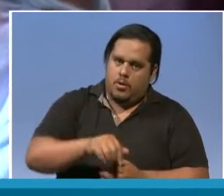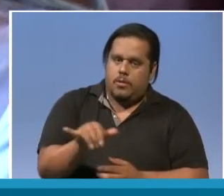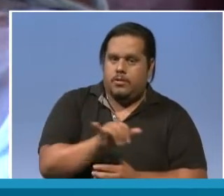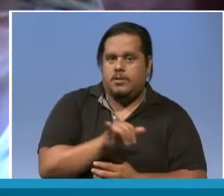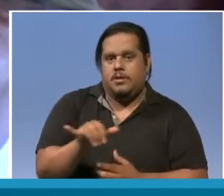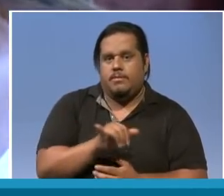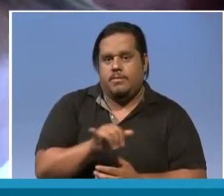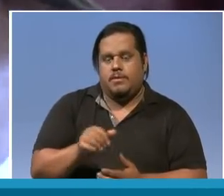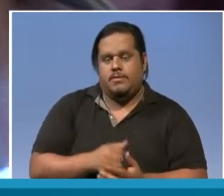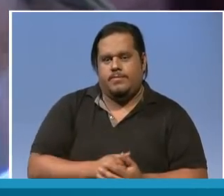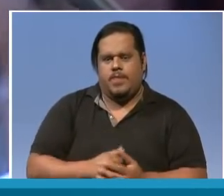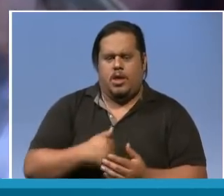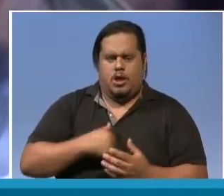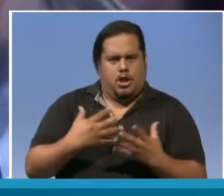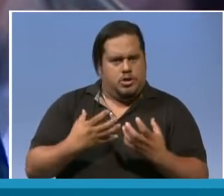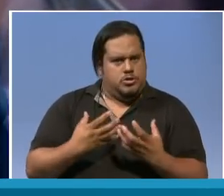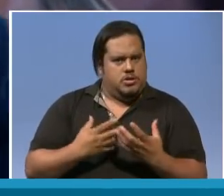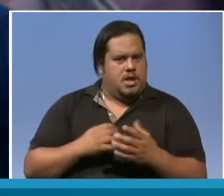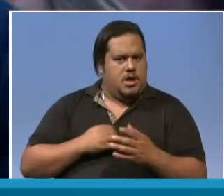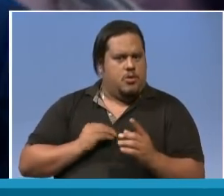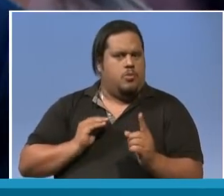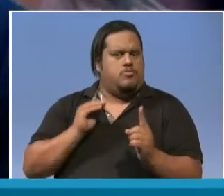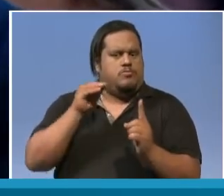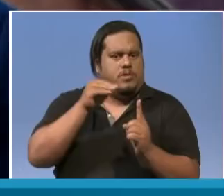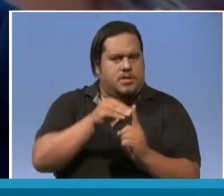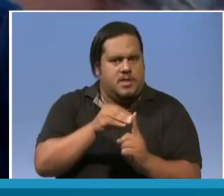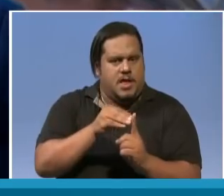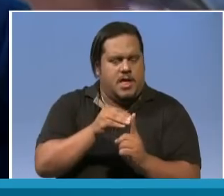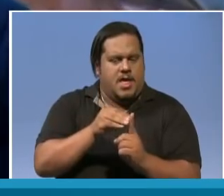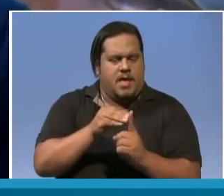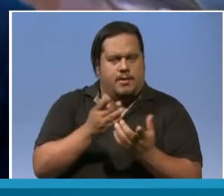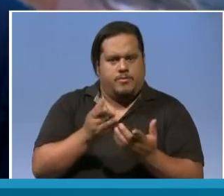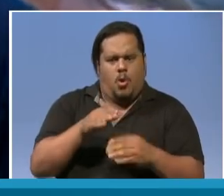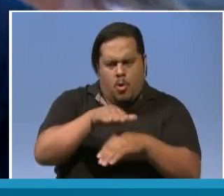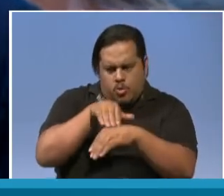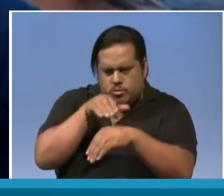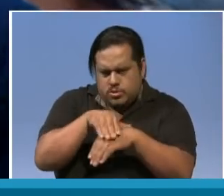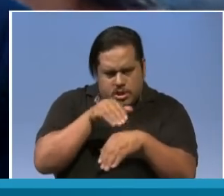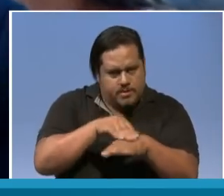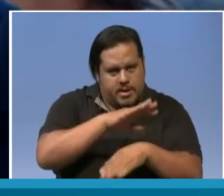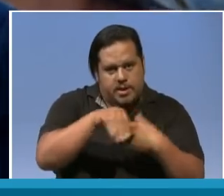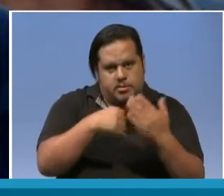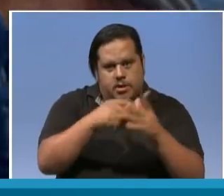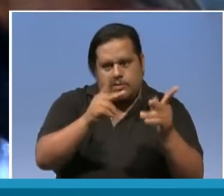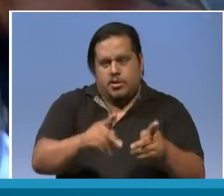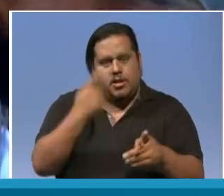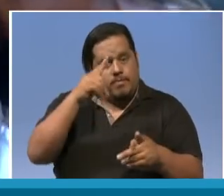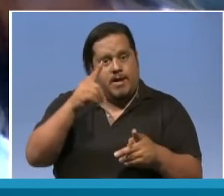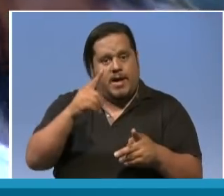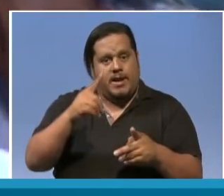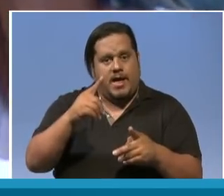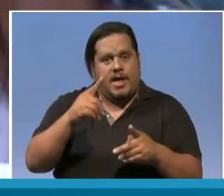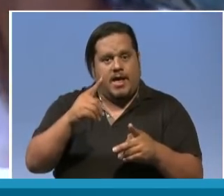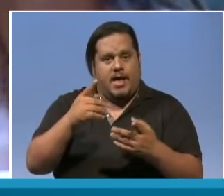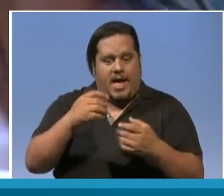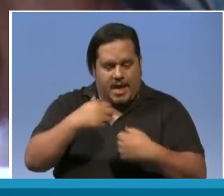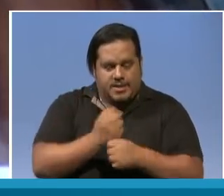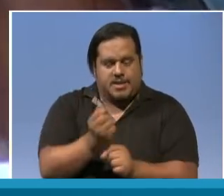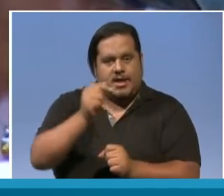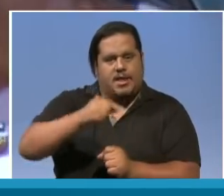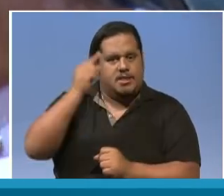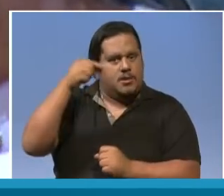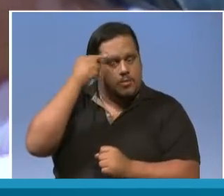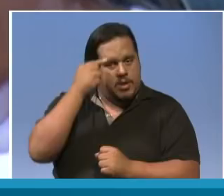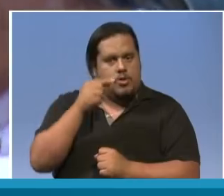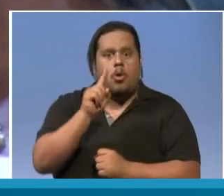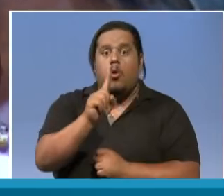hoy también quiero lanzar el llamado a que formemos este gobierno, que no será un gobierno